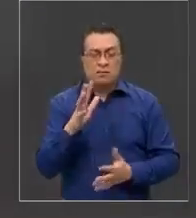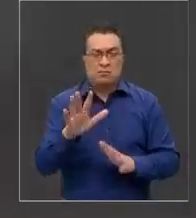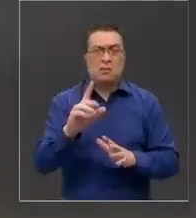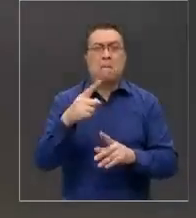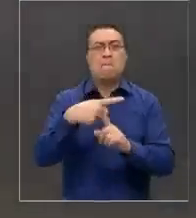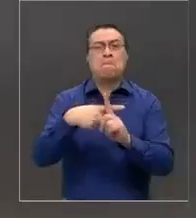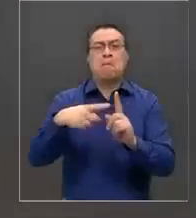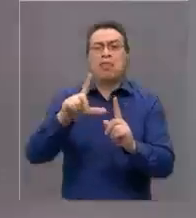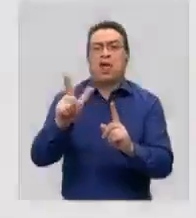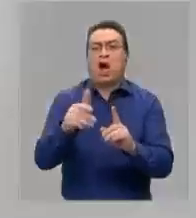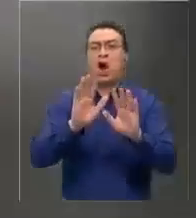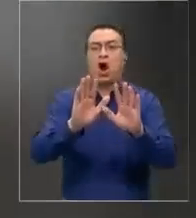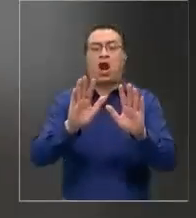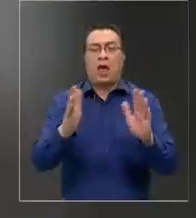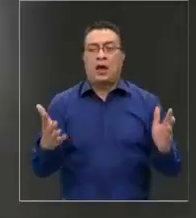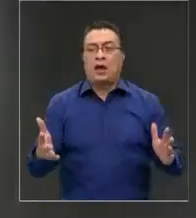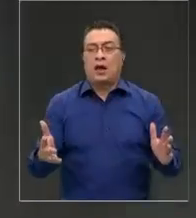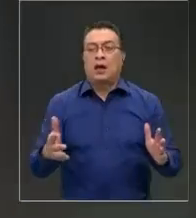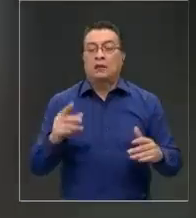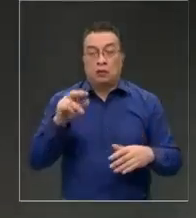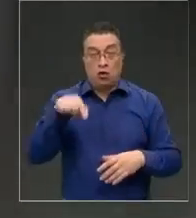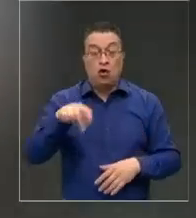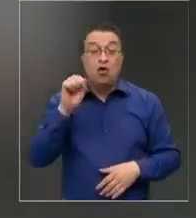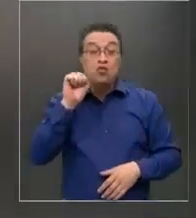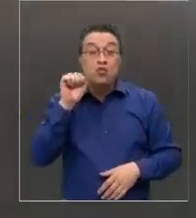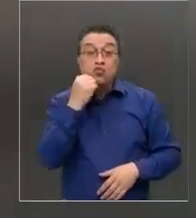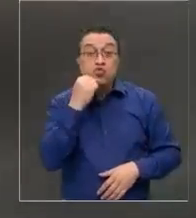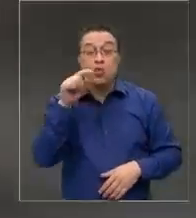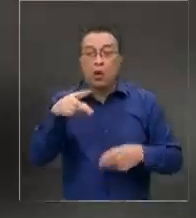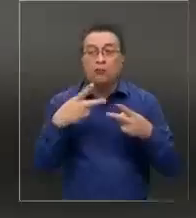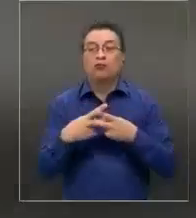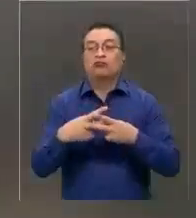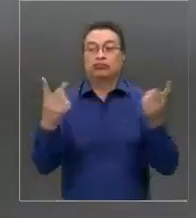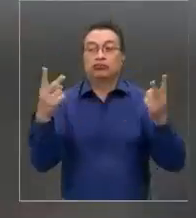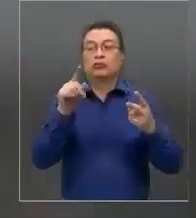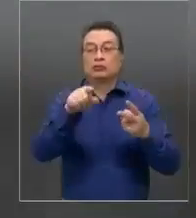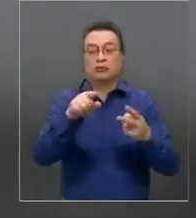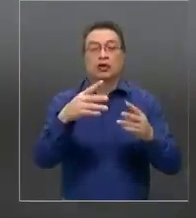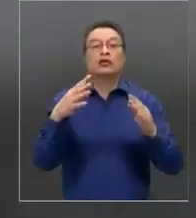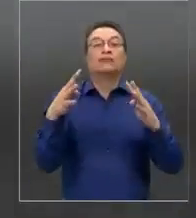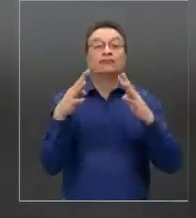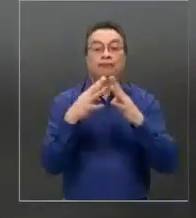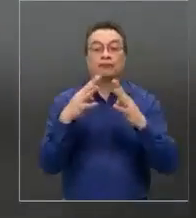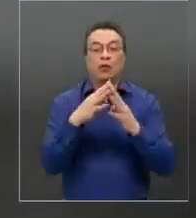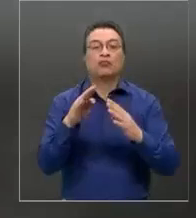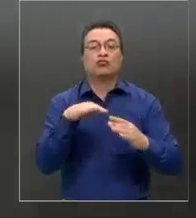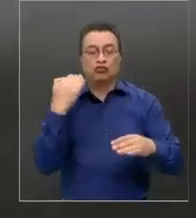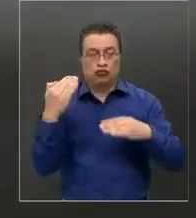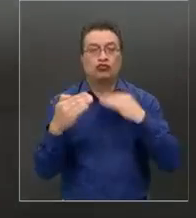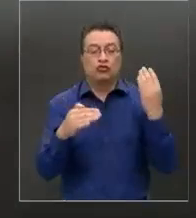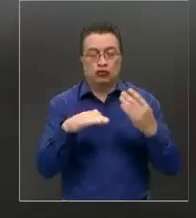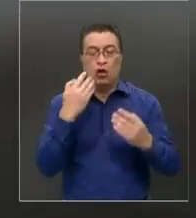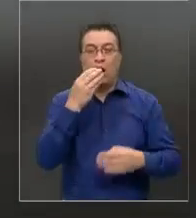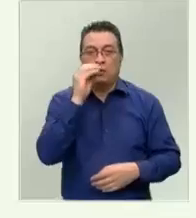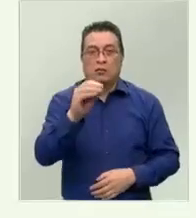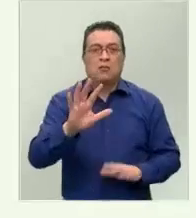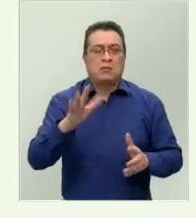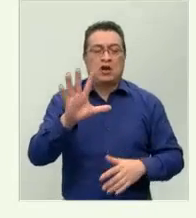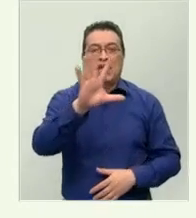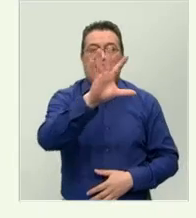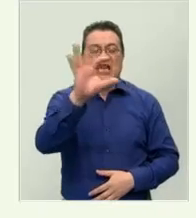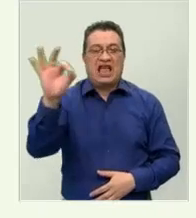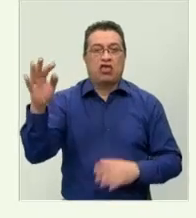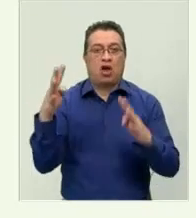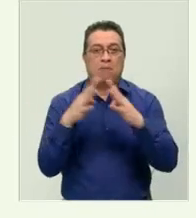hora. Hoy Moscú dio a conocer por primera vez la caída de sus soldados, reconociendo la baja de casi